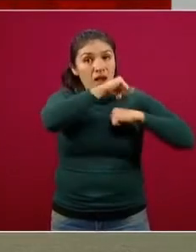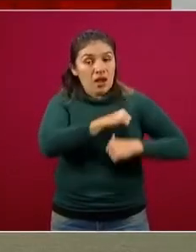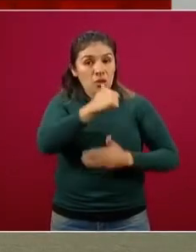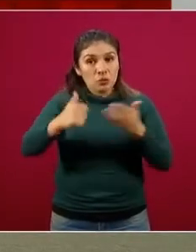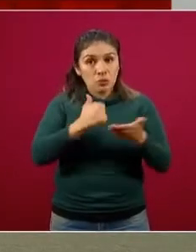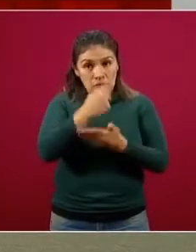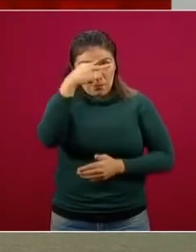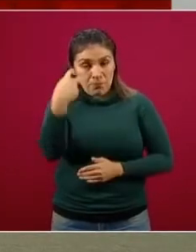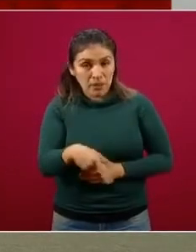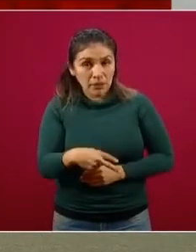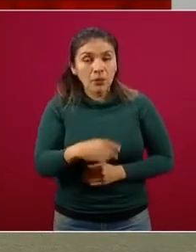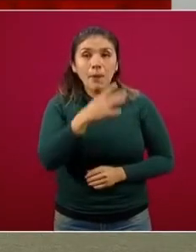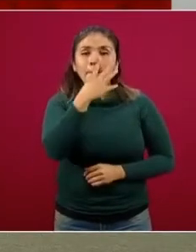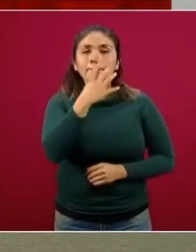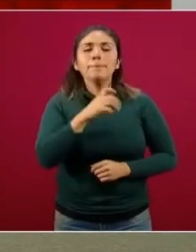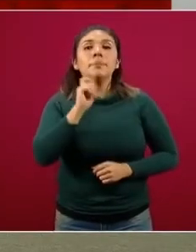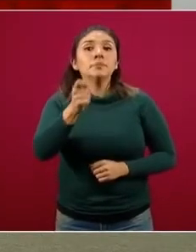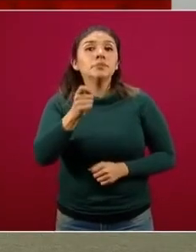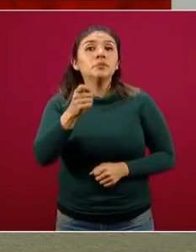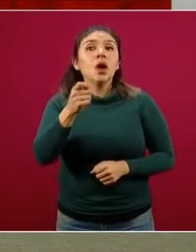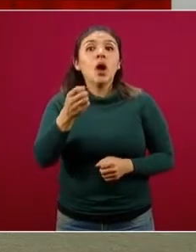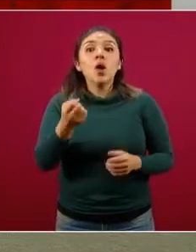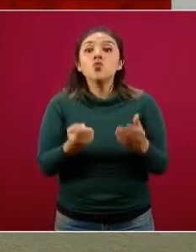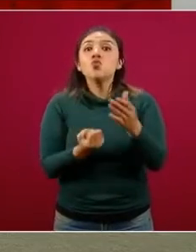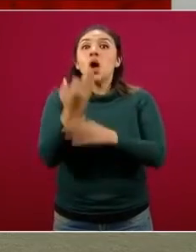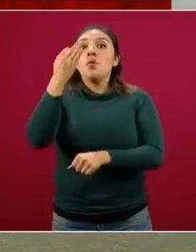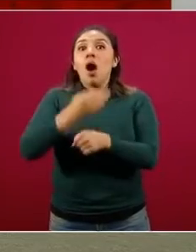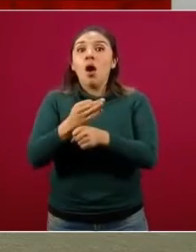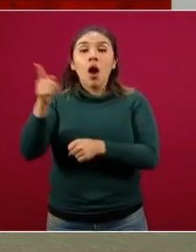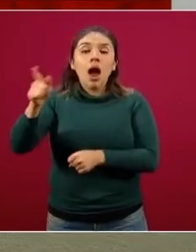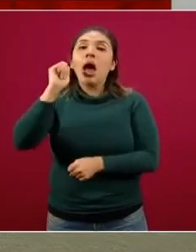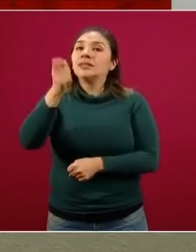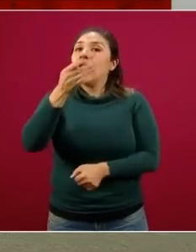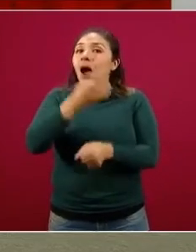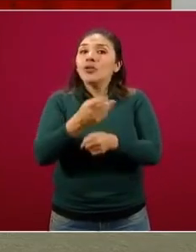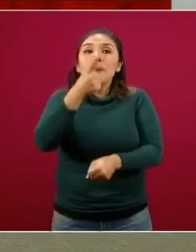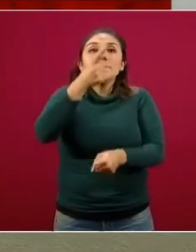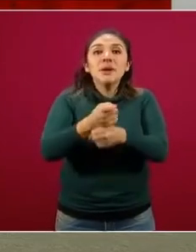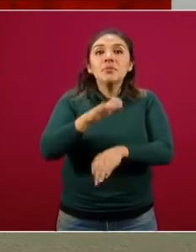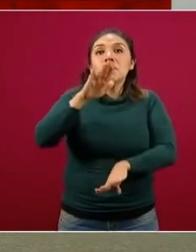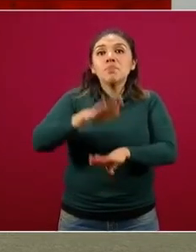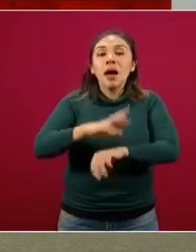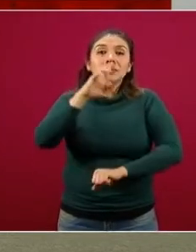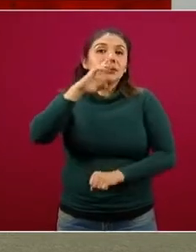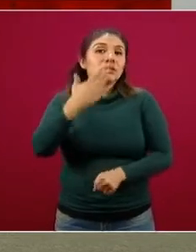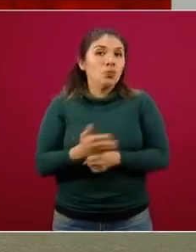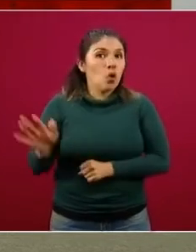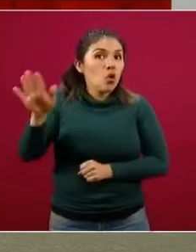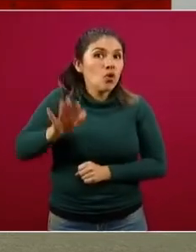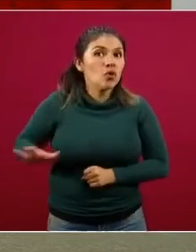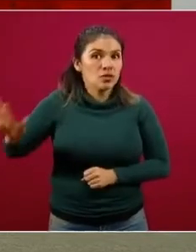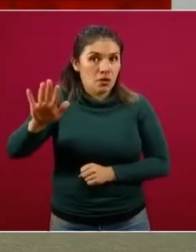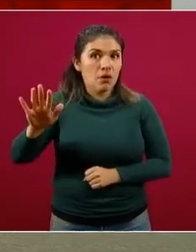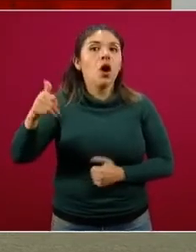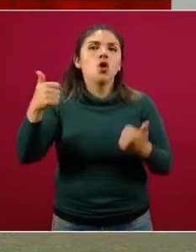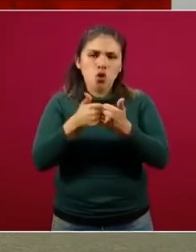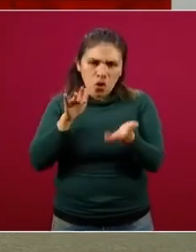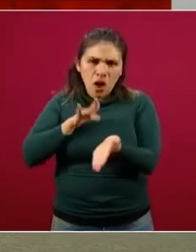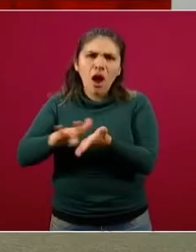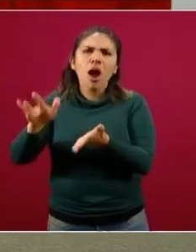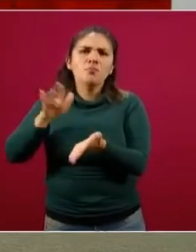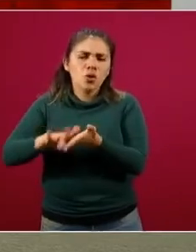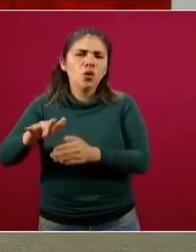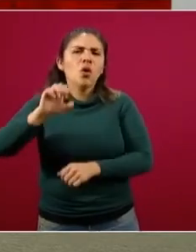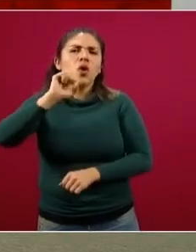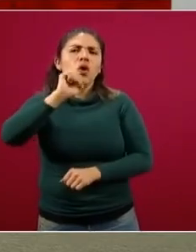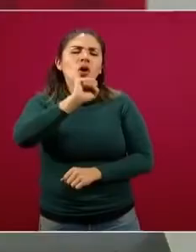México, o sea, no es eventualmente ellos son primariamente quienes tienen esa responsabilidad, obviamente con el apoyo de la Secretaría de